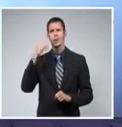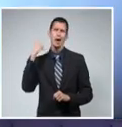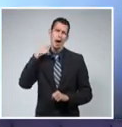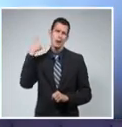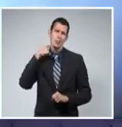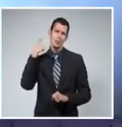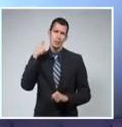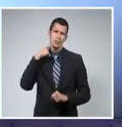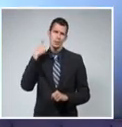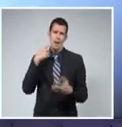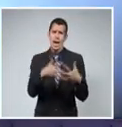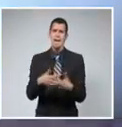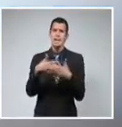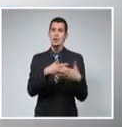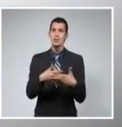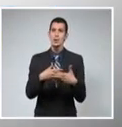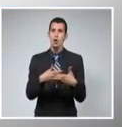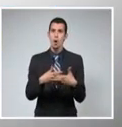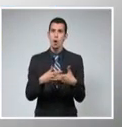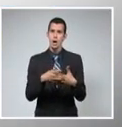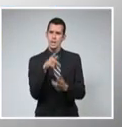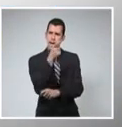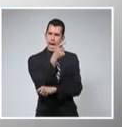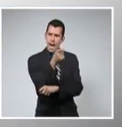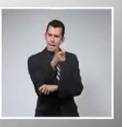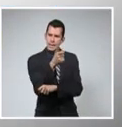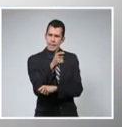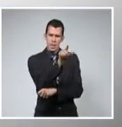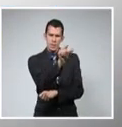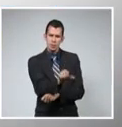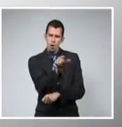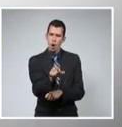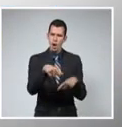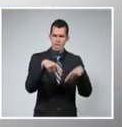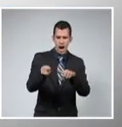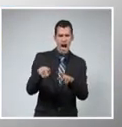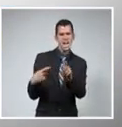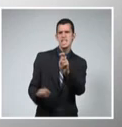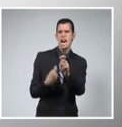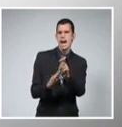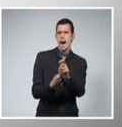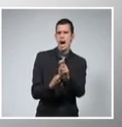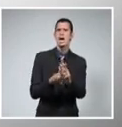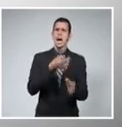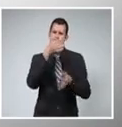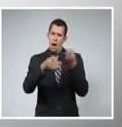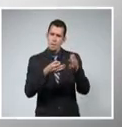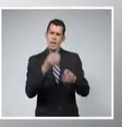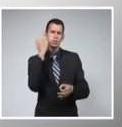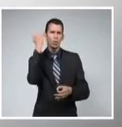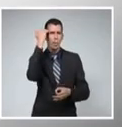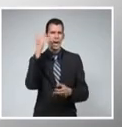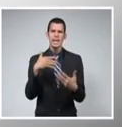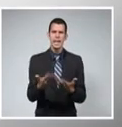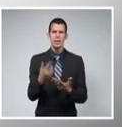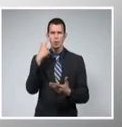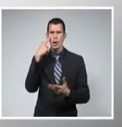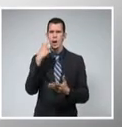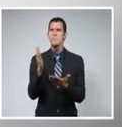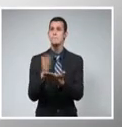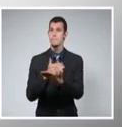Manual del año 2013. Vengan conmigo, miren, esta es la portada, es una traducción que hemos hecho, están en inglés los